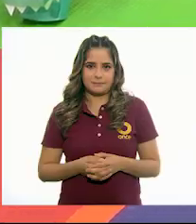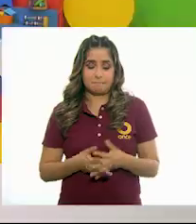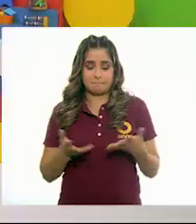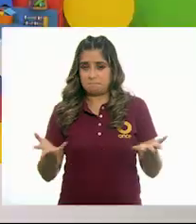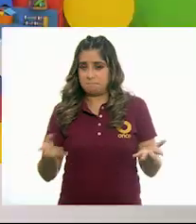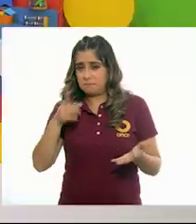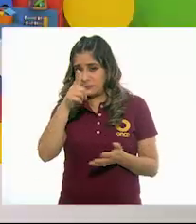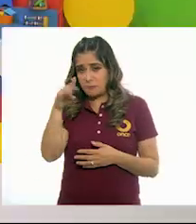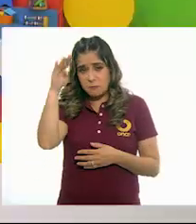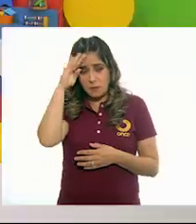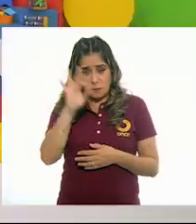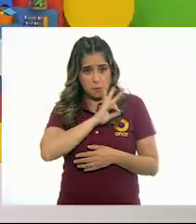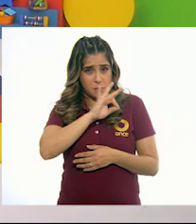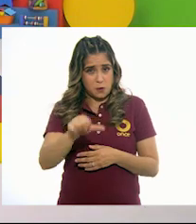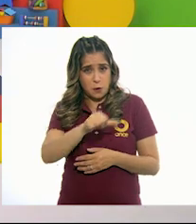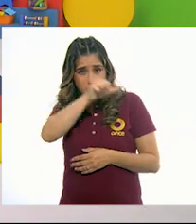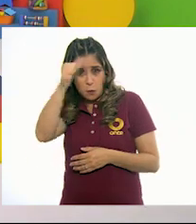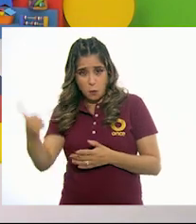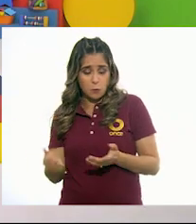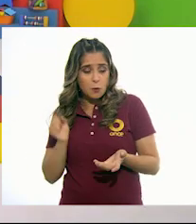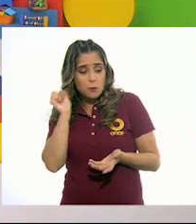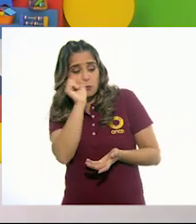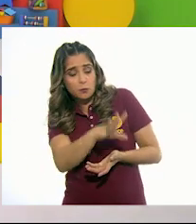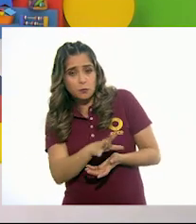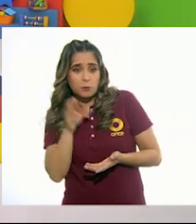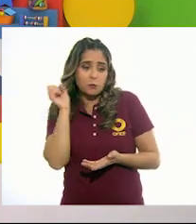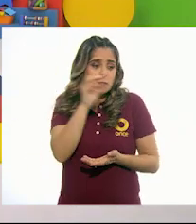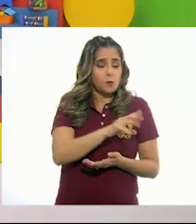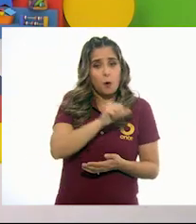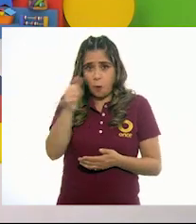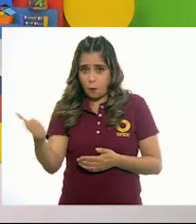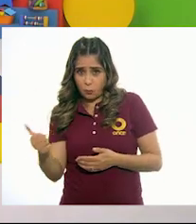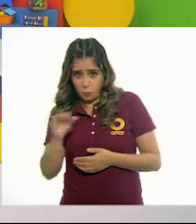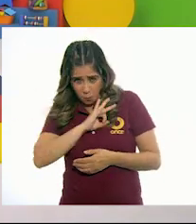¿Hacerlo de otra forma el lanzamiento?